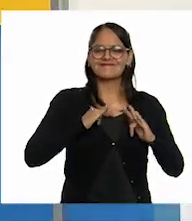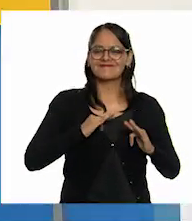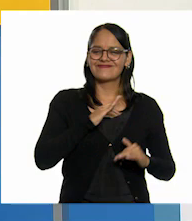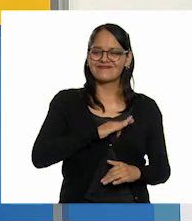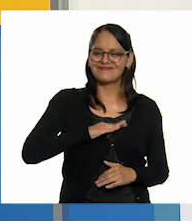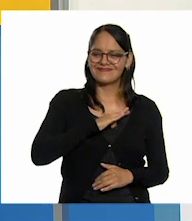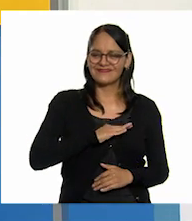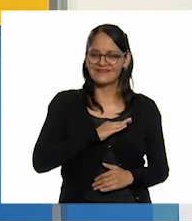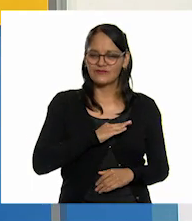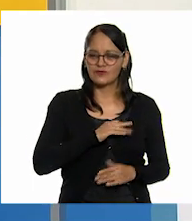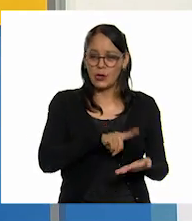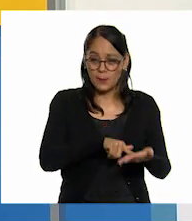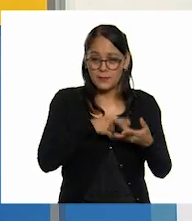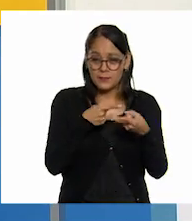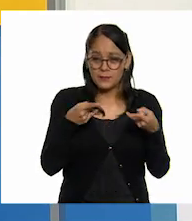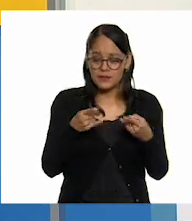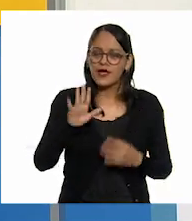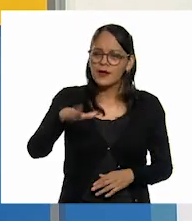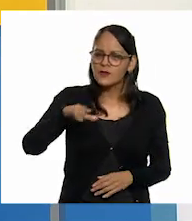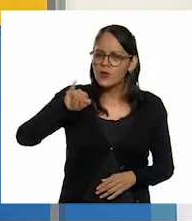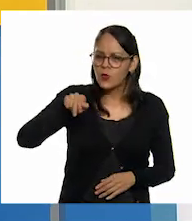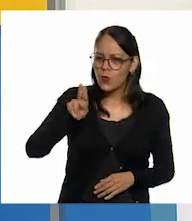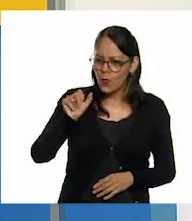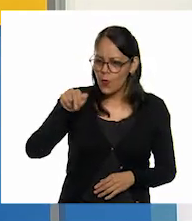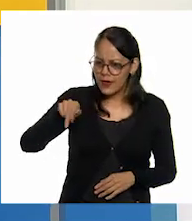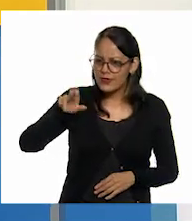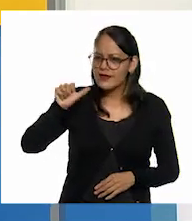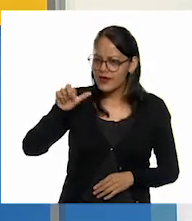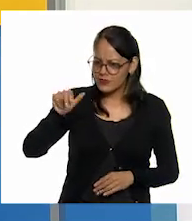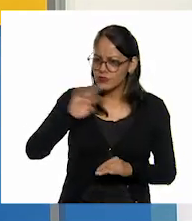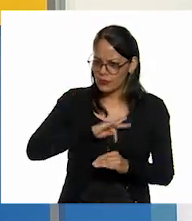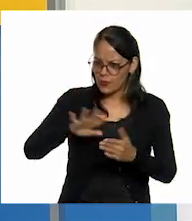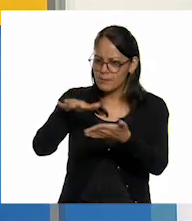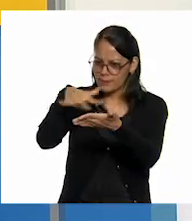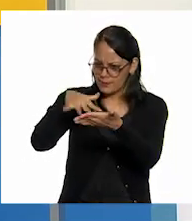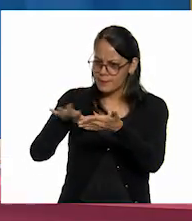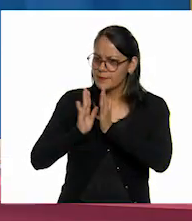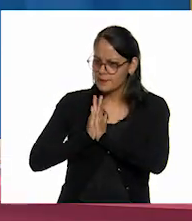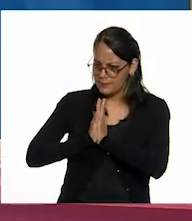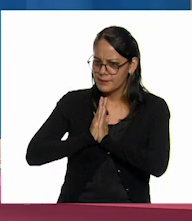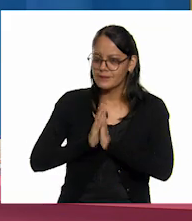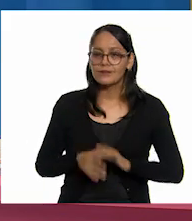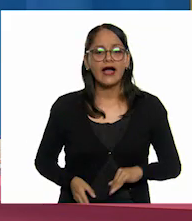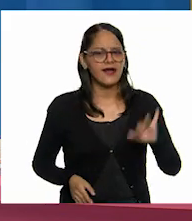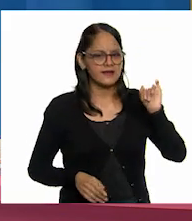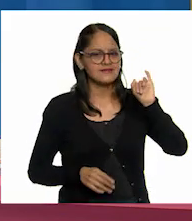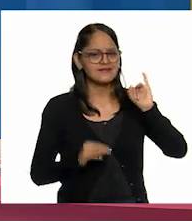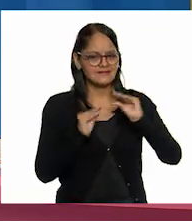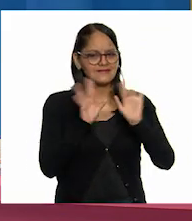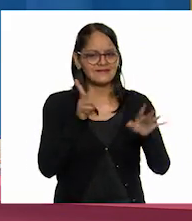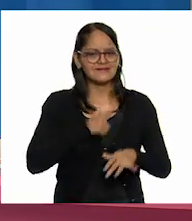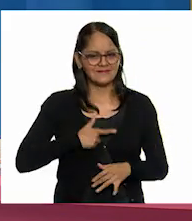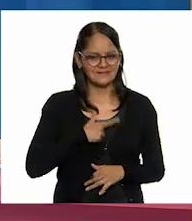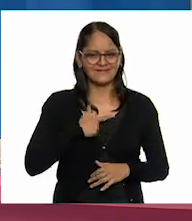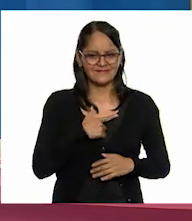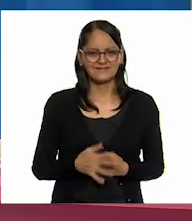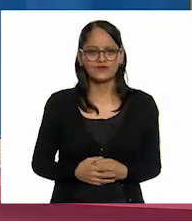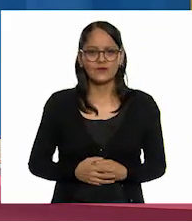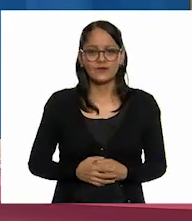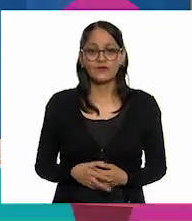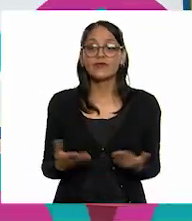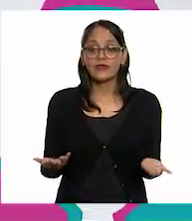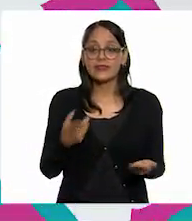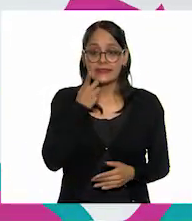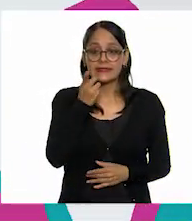Juan Carlos, ¿nos harías el favor de leer esta narración, por favor? Ah, claro que sí, maestra, con mucho gusto. Muchas gracias.